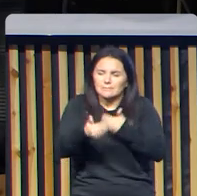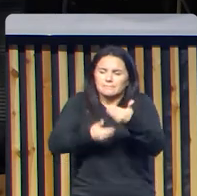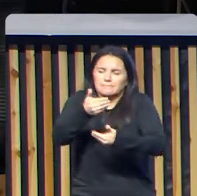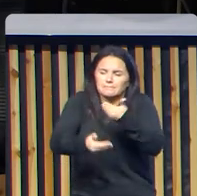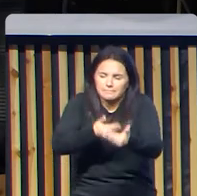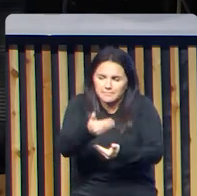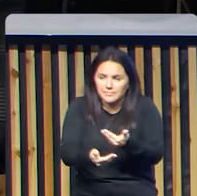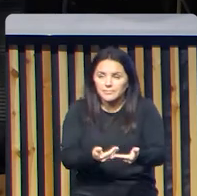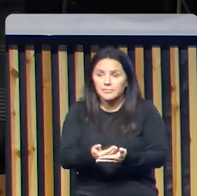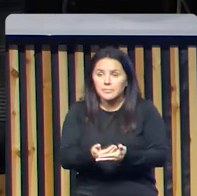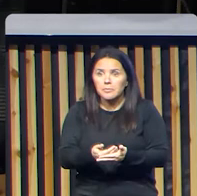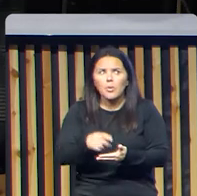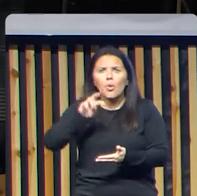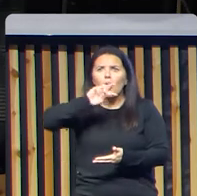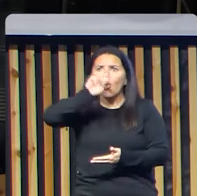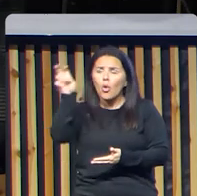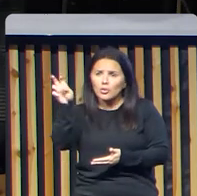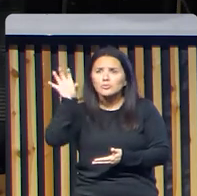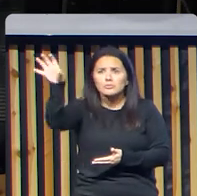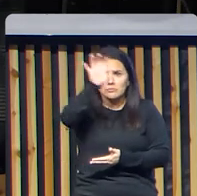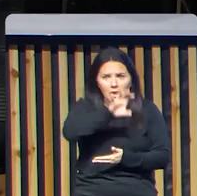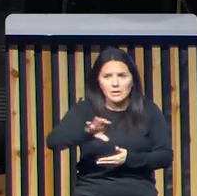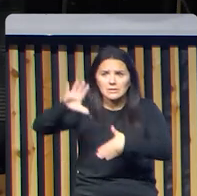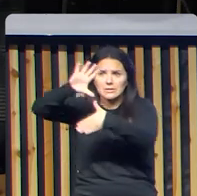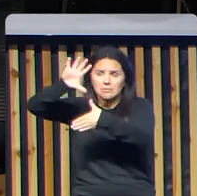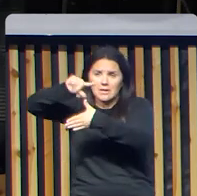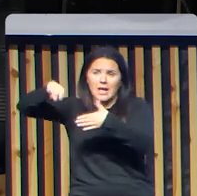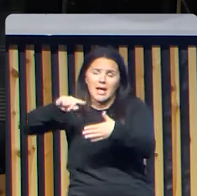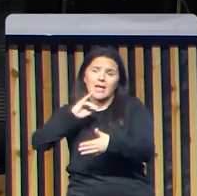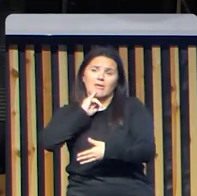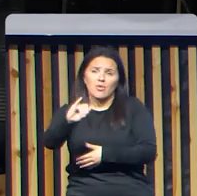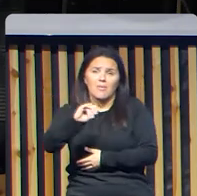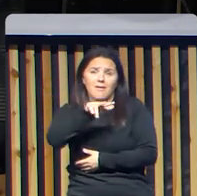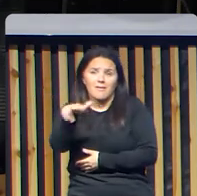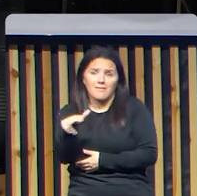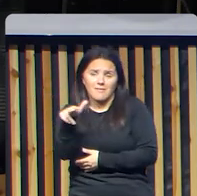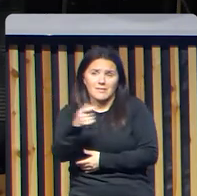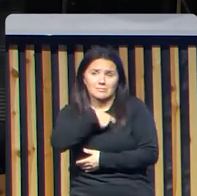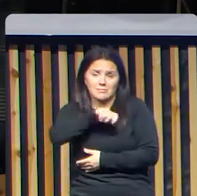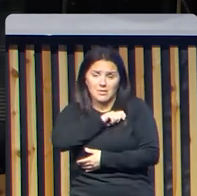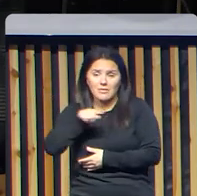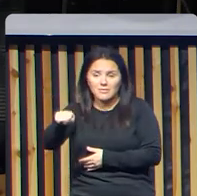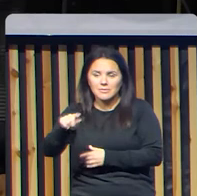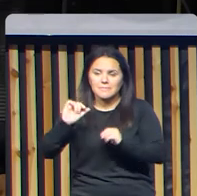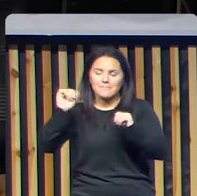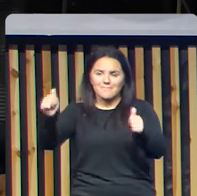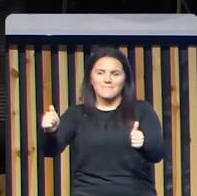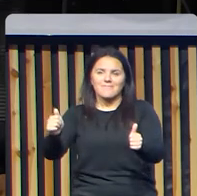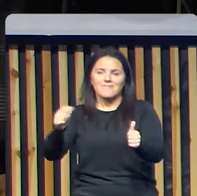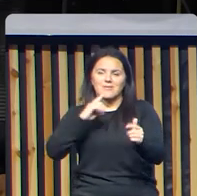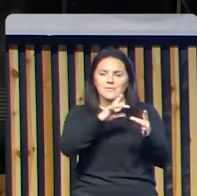este movimiento en otros países hispanohablantes porque digamos esta renovación por ejemplo